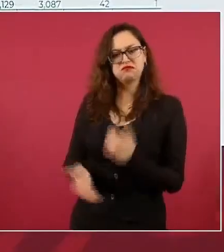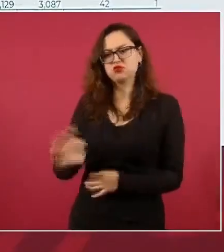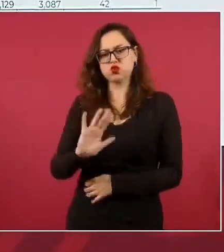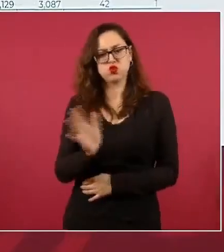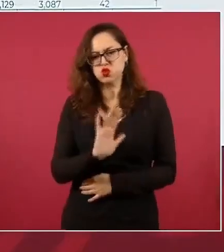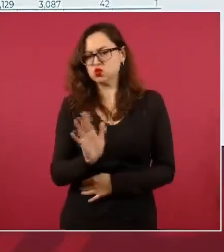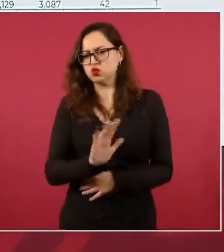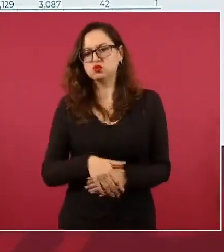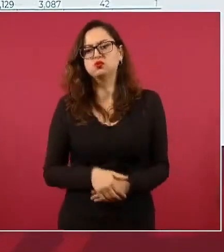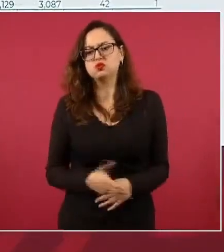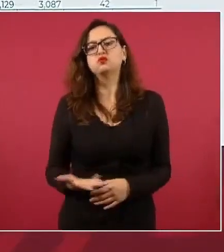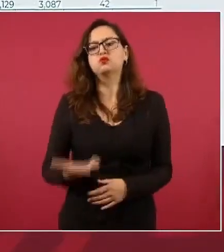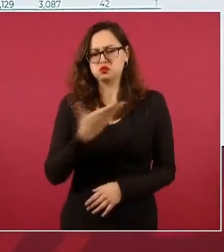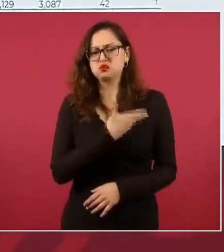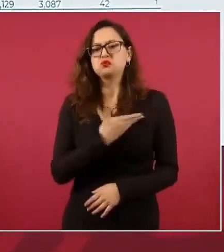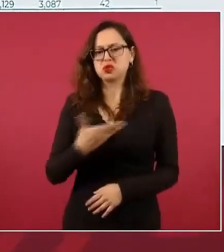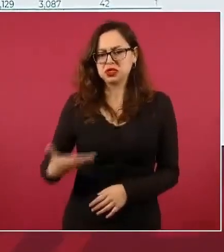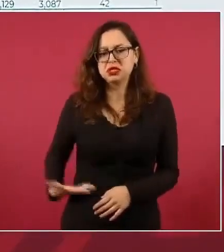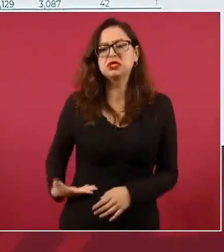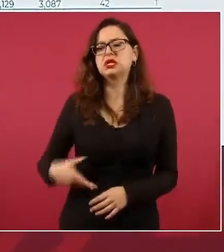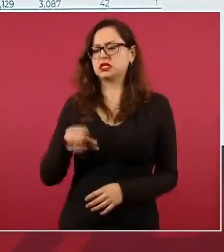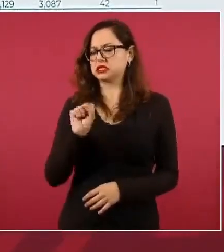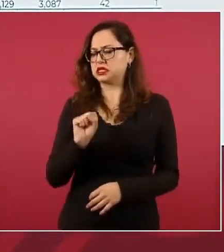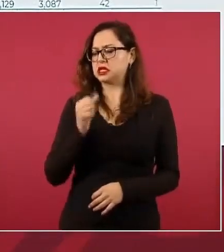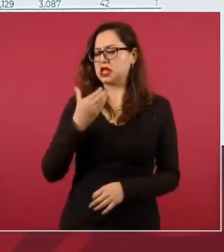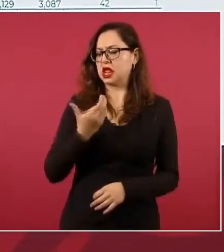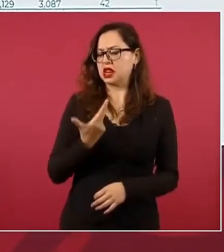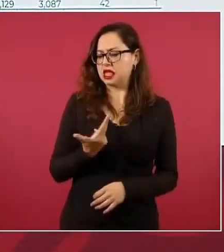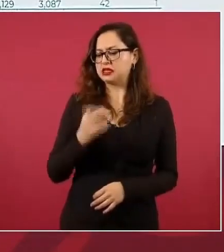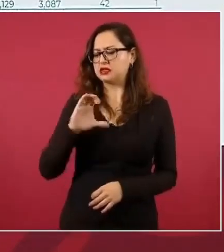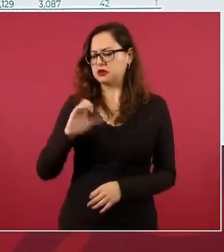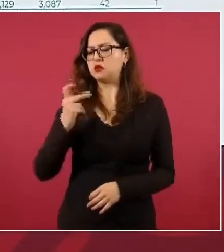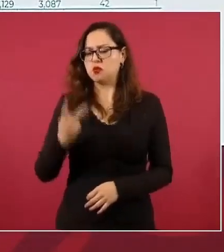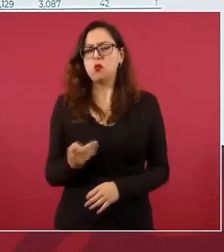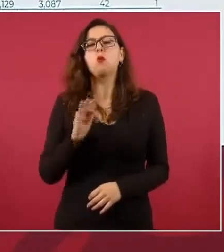era una facultad del presidente y del secretario de Hacienda.